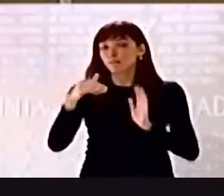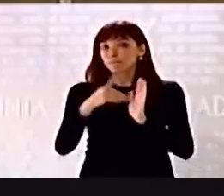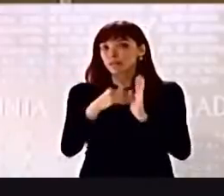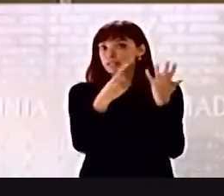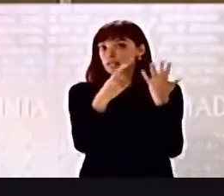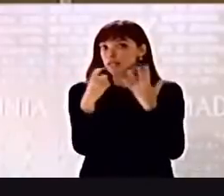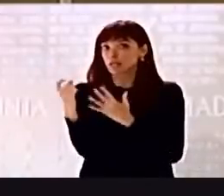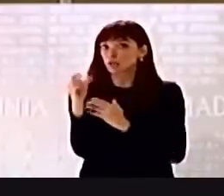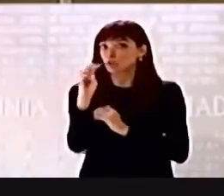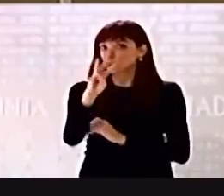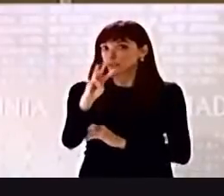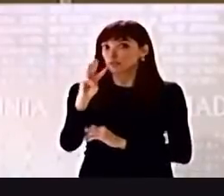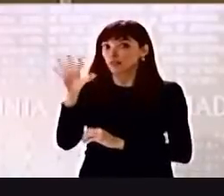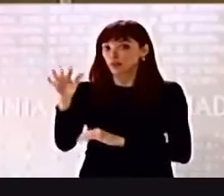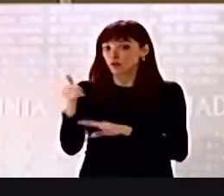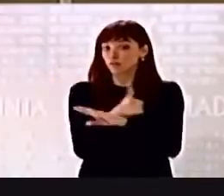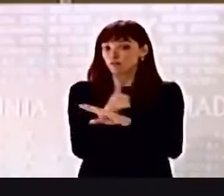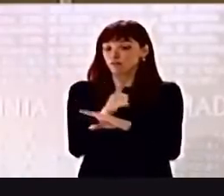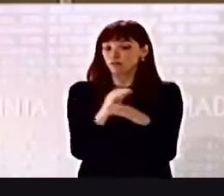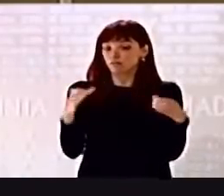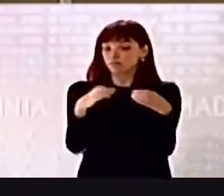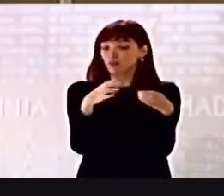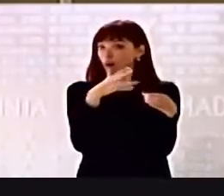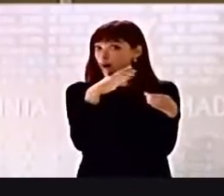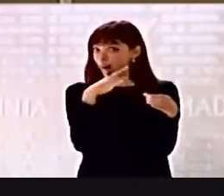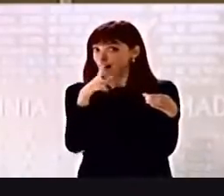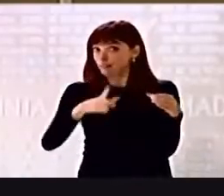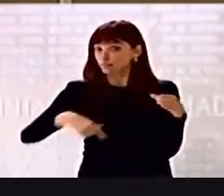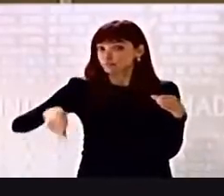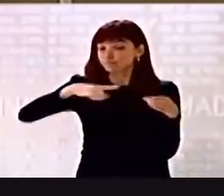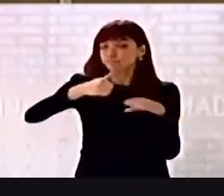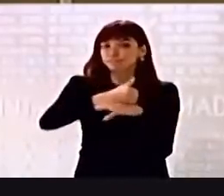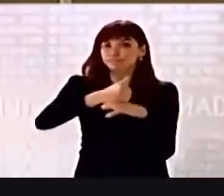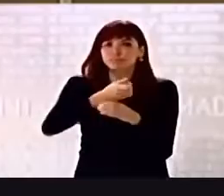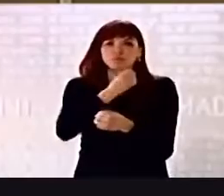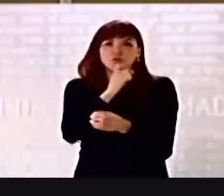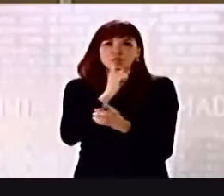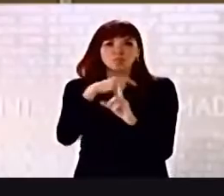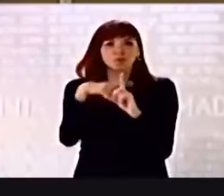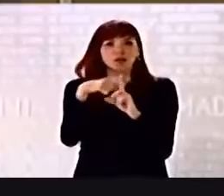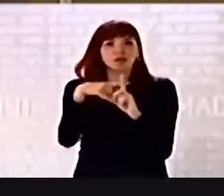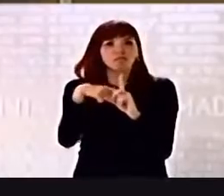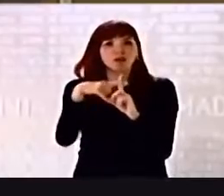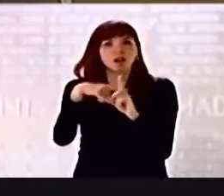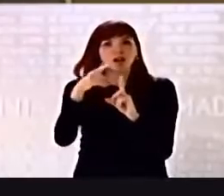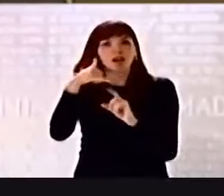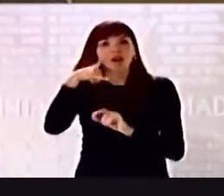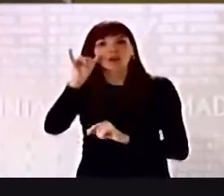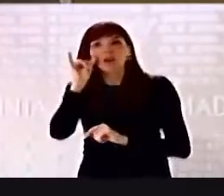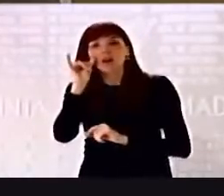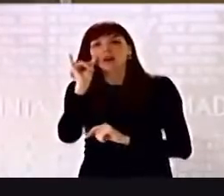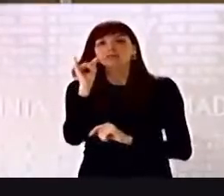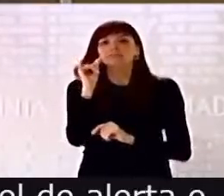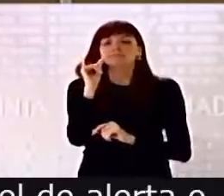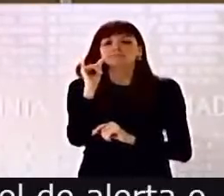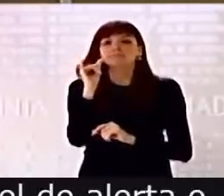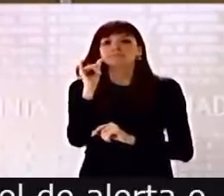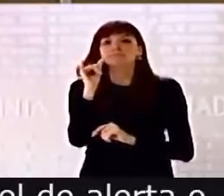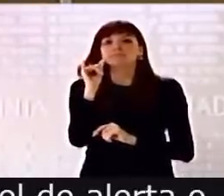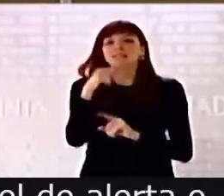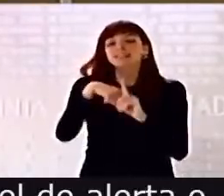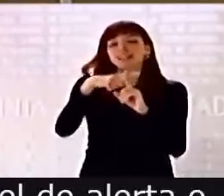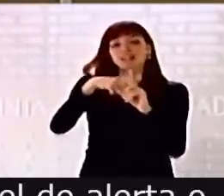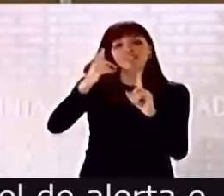233.625 se encuentran en este momento en un nivel de alerta o con medidas correspondientes a un